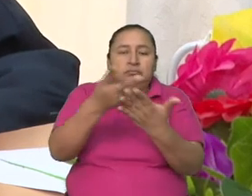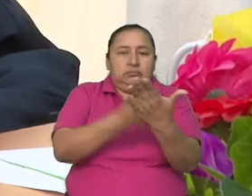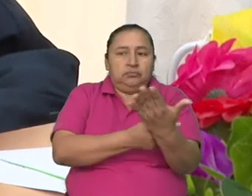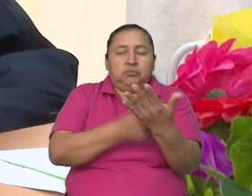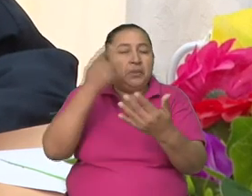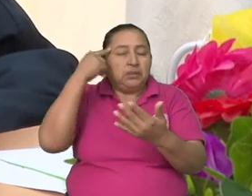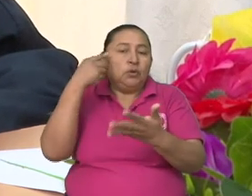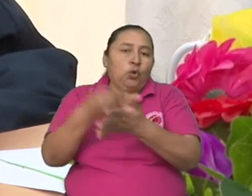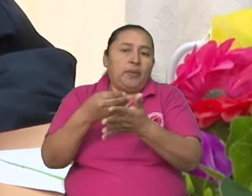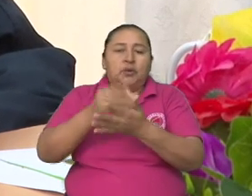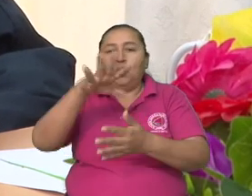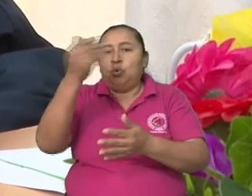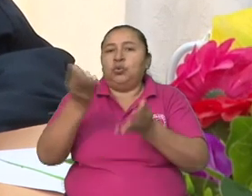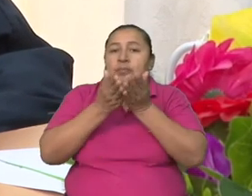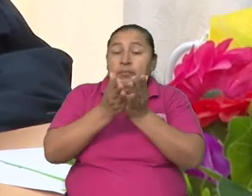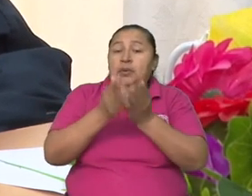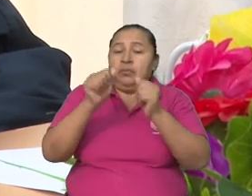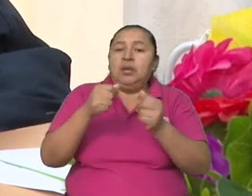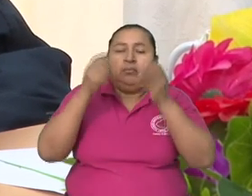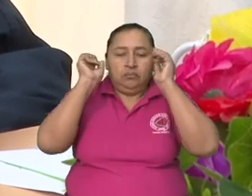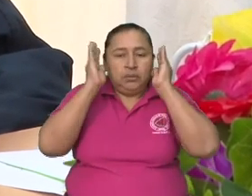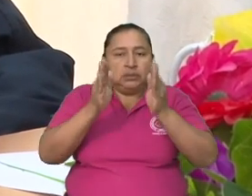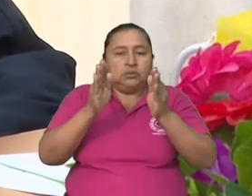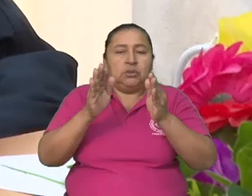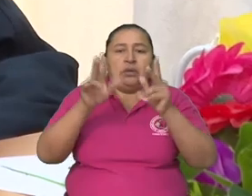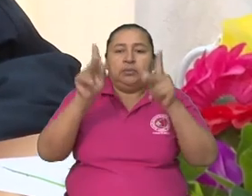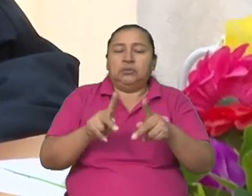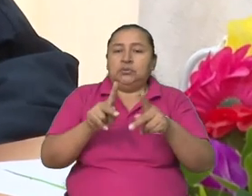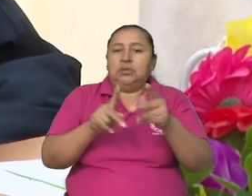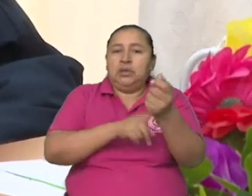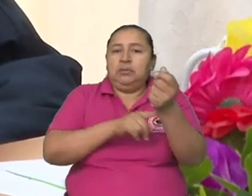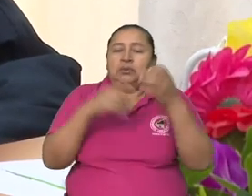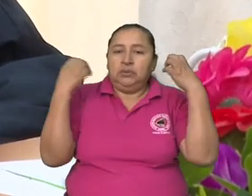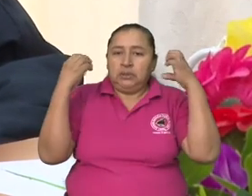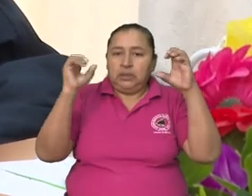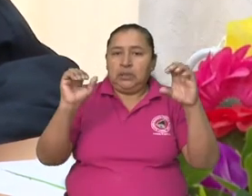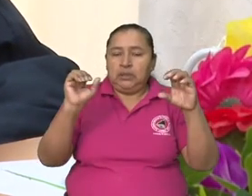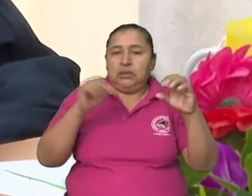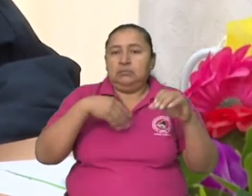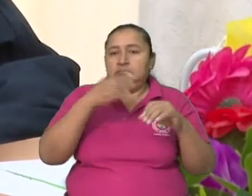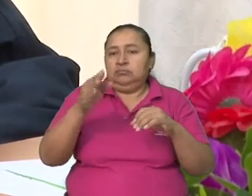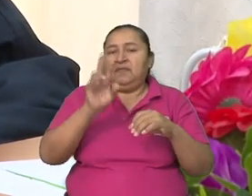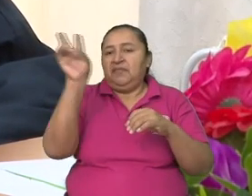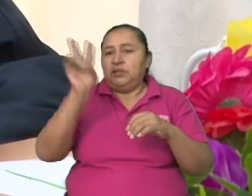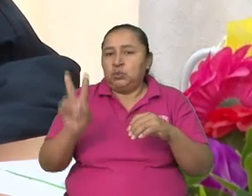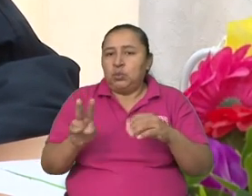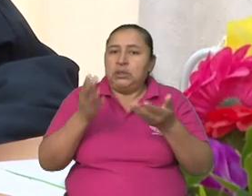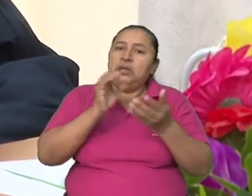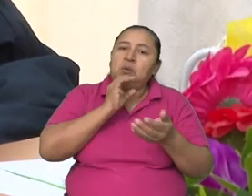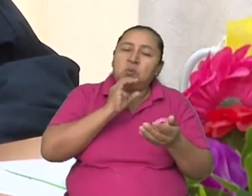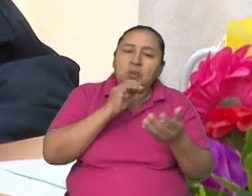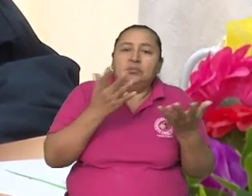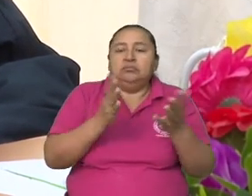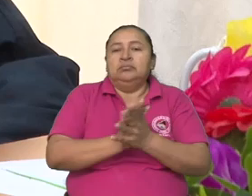otro barco para dar mejor atención a los hermanos del Caribe, a Venezuela, a Cuba, ¿verdad?